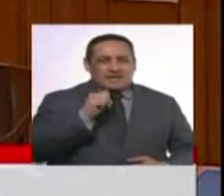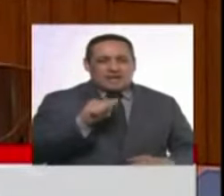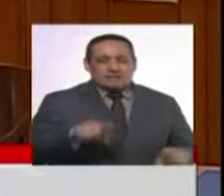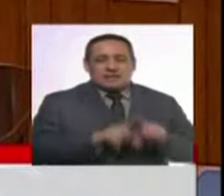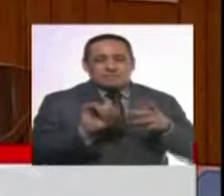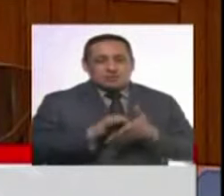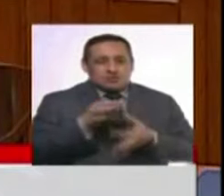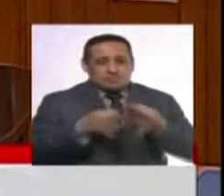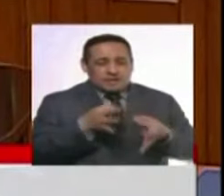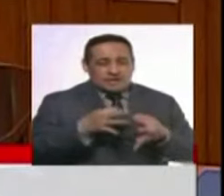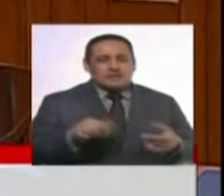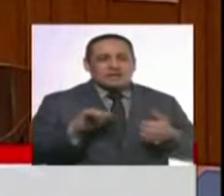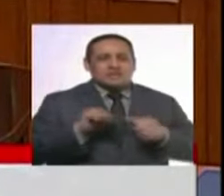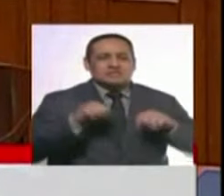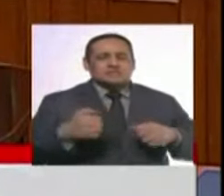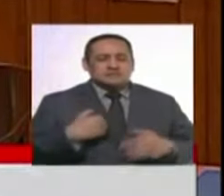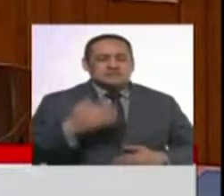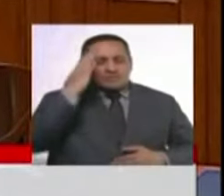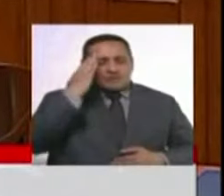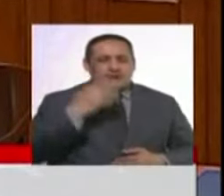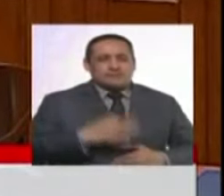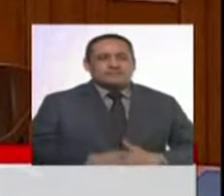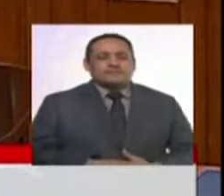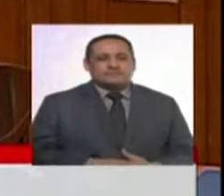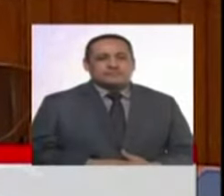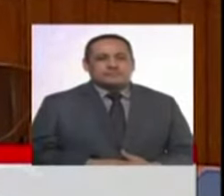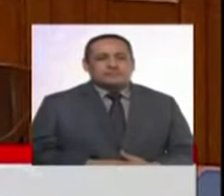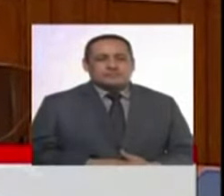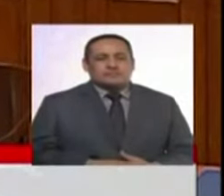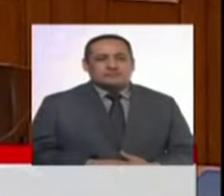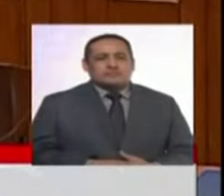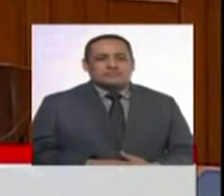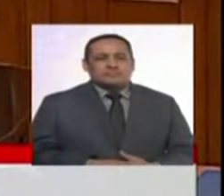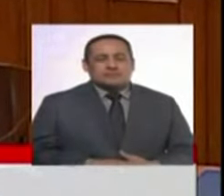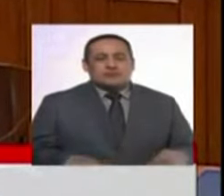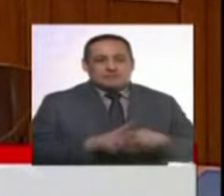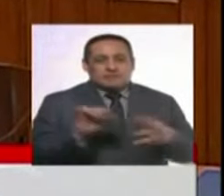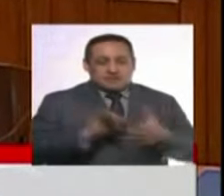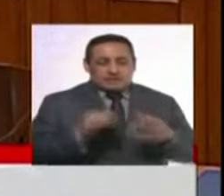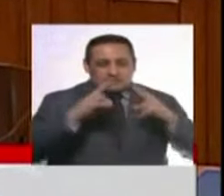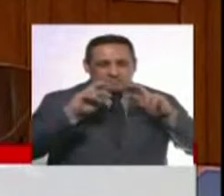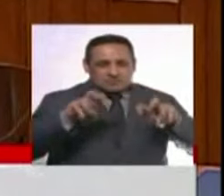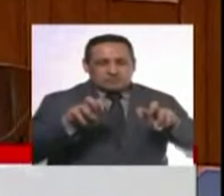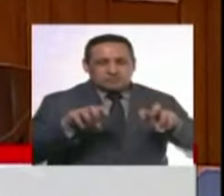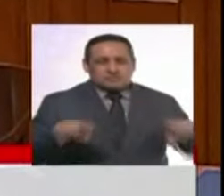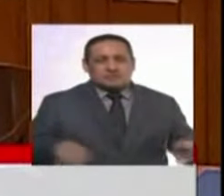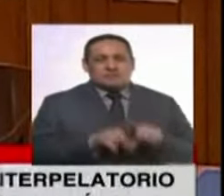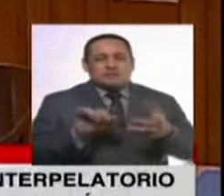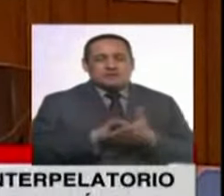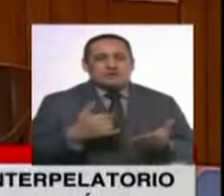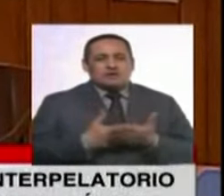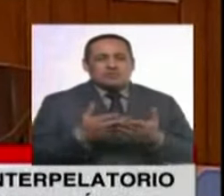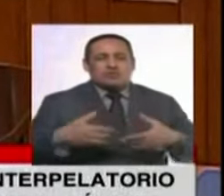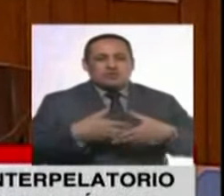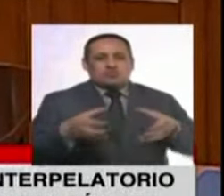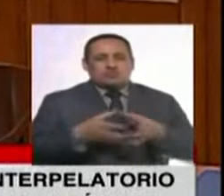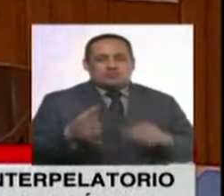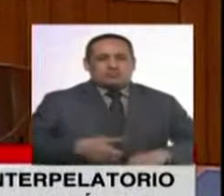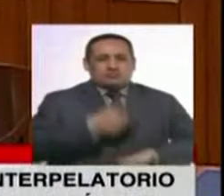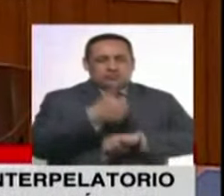debo indicar que sí tenía conocimiento de ella producto de dichas investigaciones los órganos